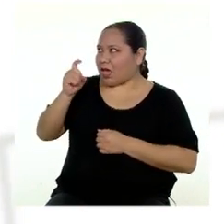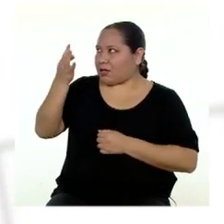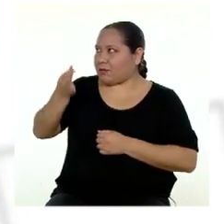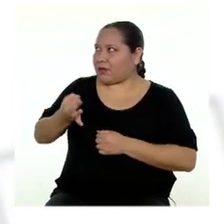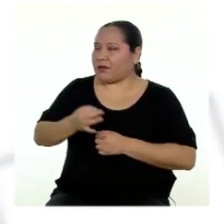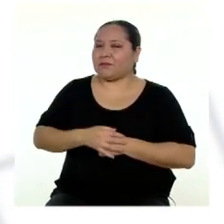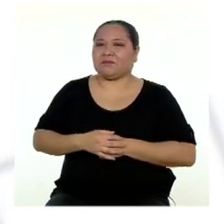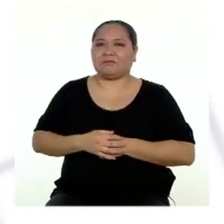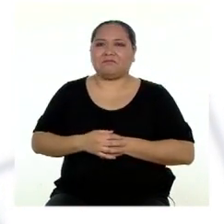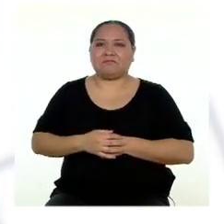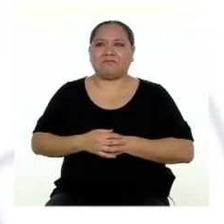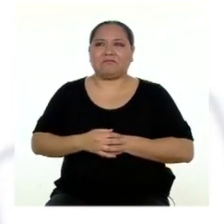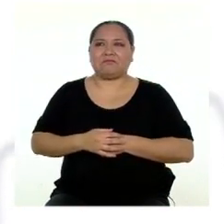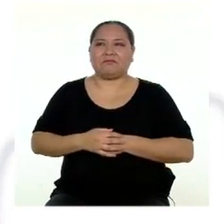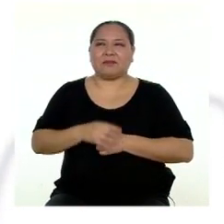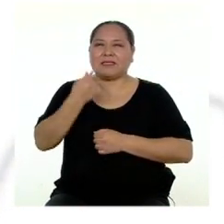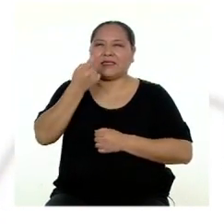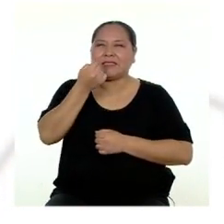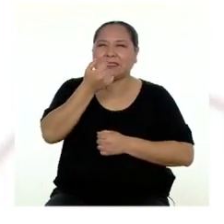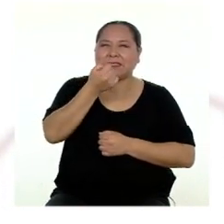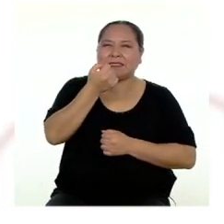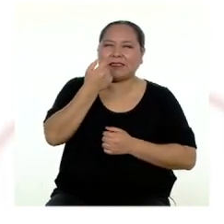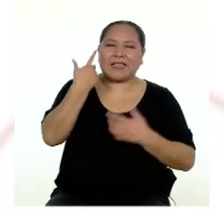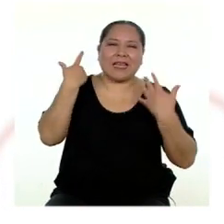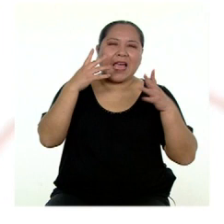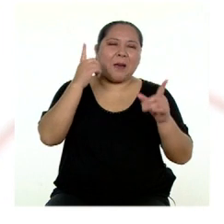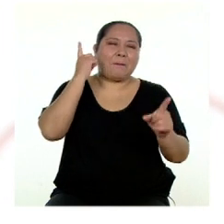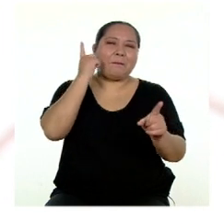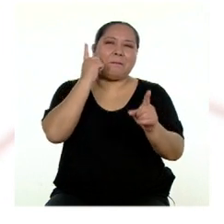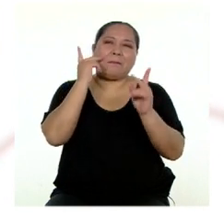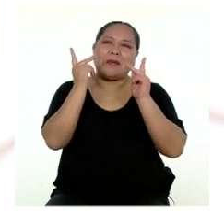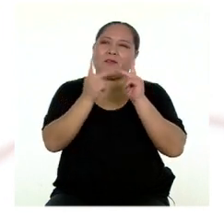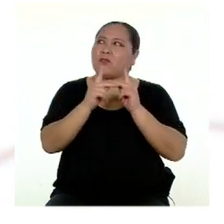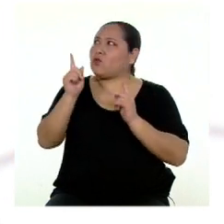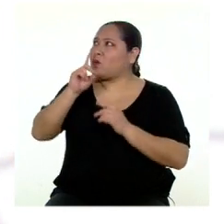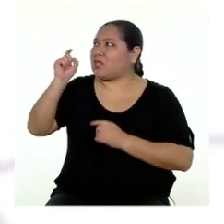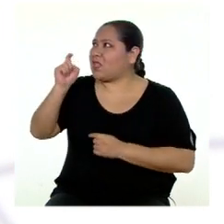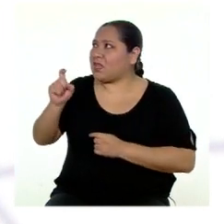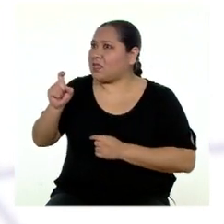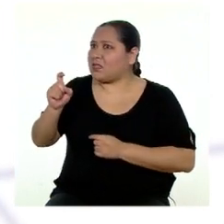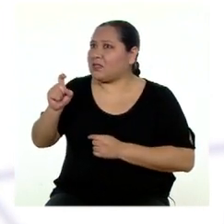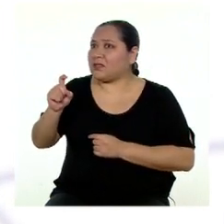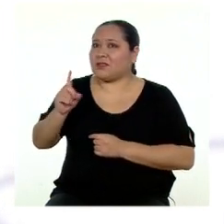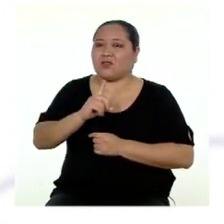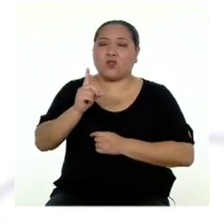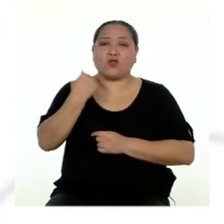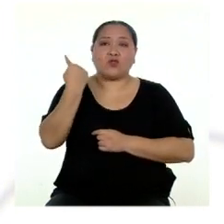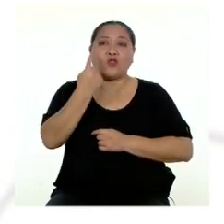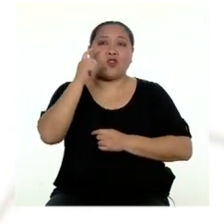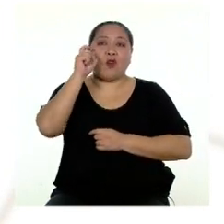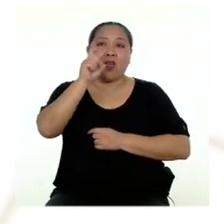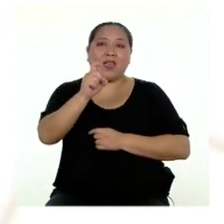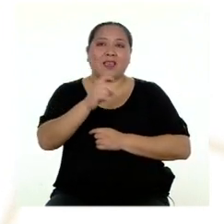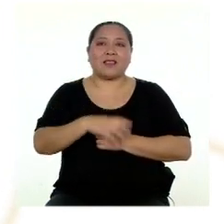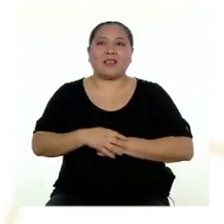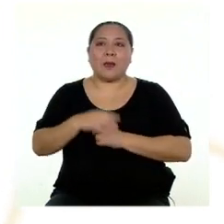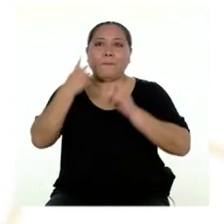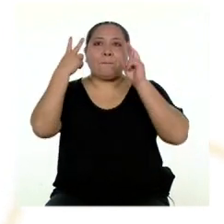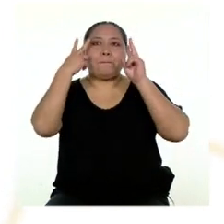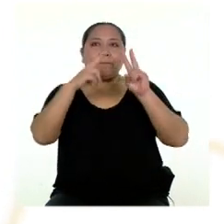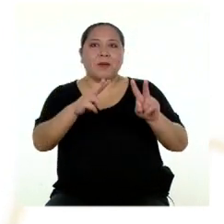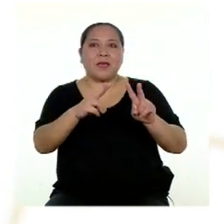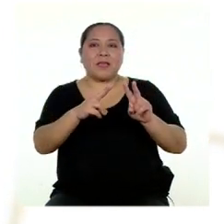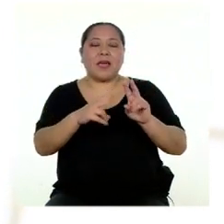Uy, estabas tan cerca de hacerlo perfectamente. ¿No es X? No solamente X, Yanira. Mira el